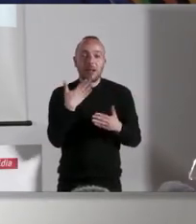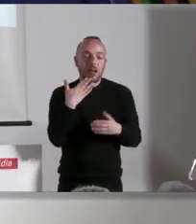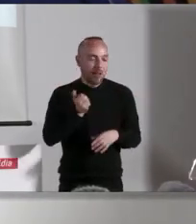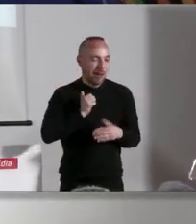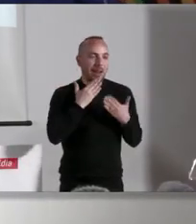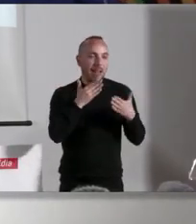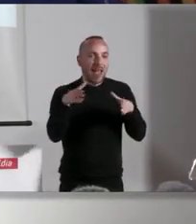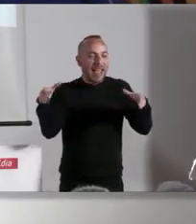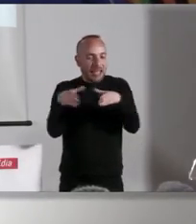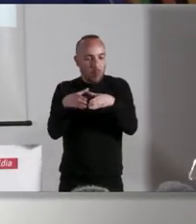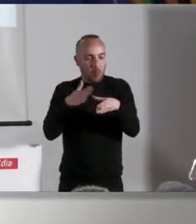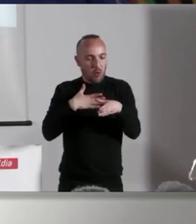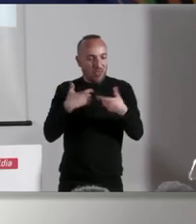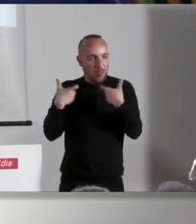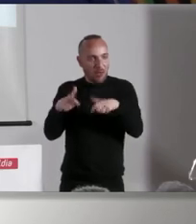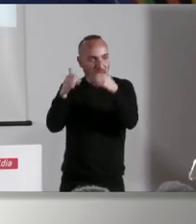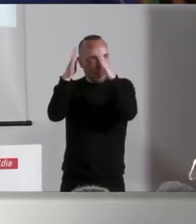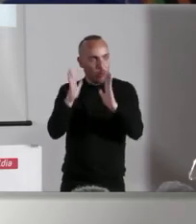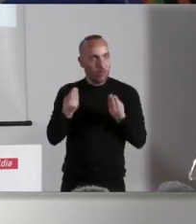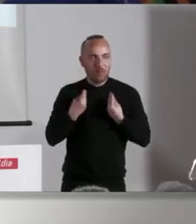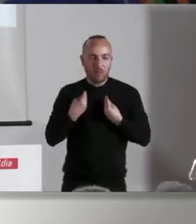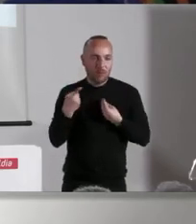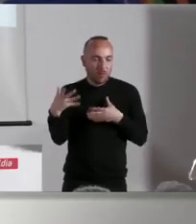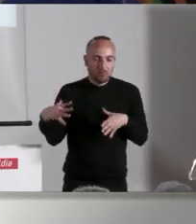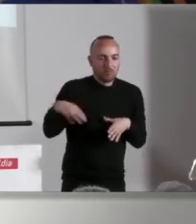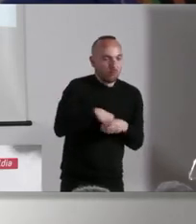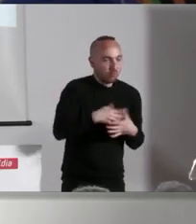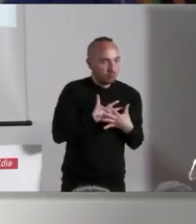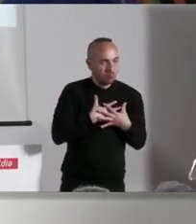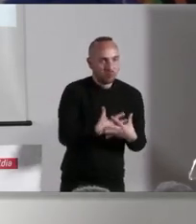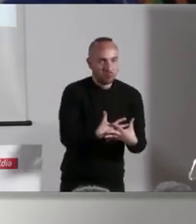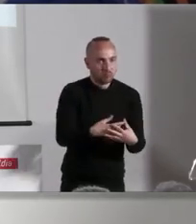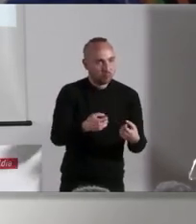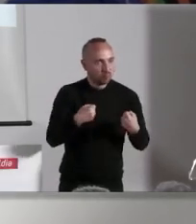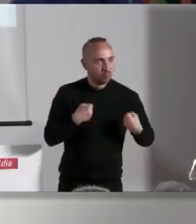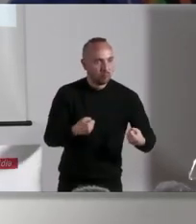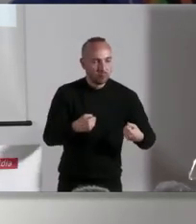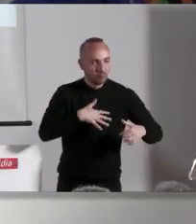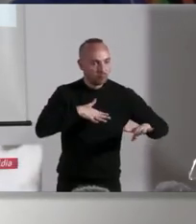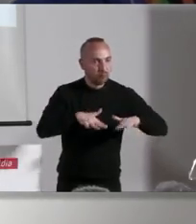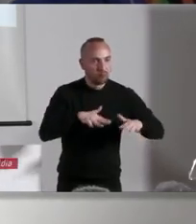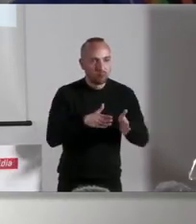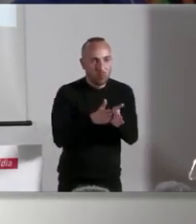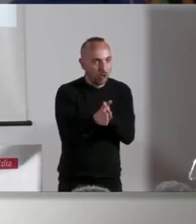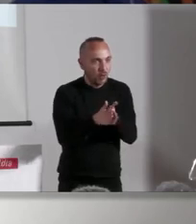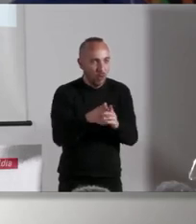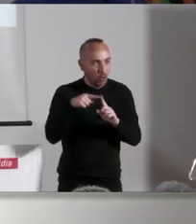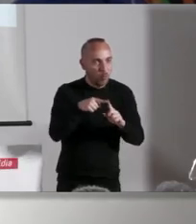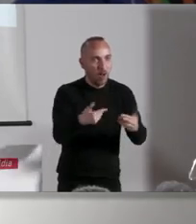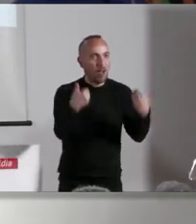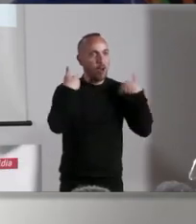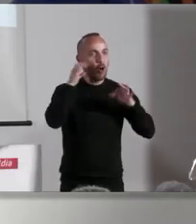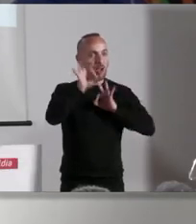del Departamento de Vivienda que se ha involucrado de una manera tan intensa y tan motivada en la organización de estas